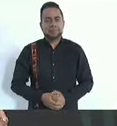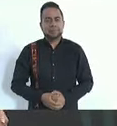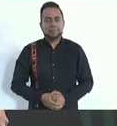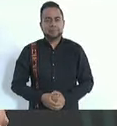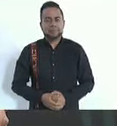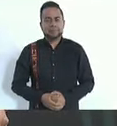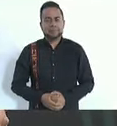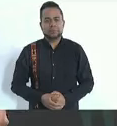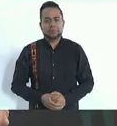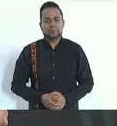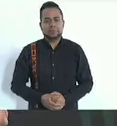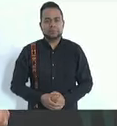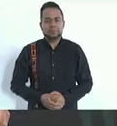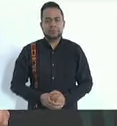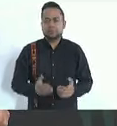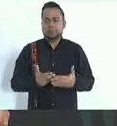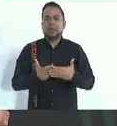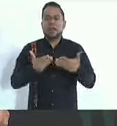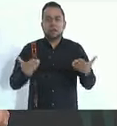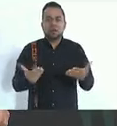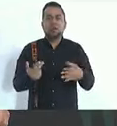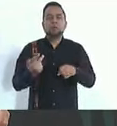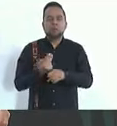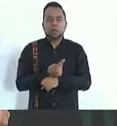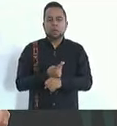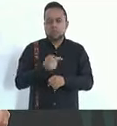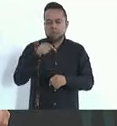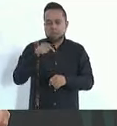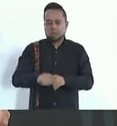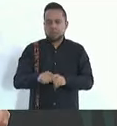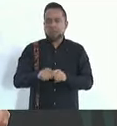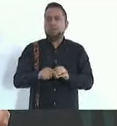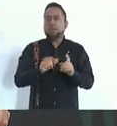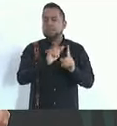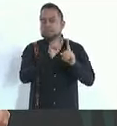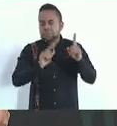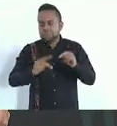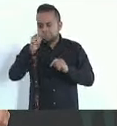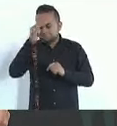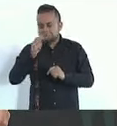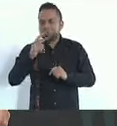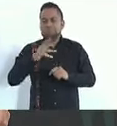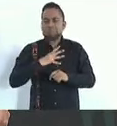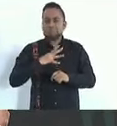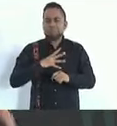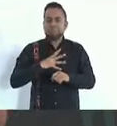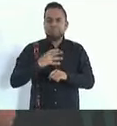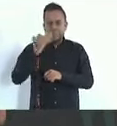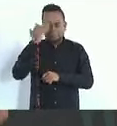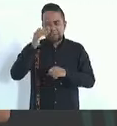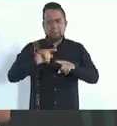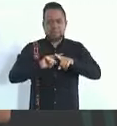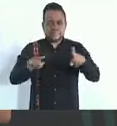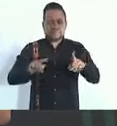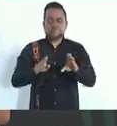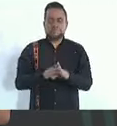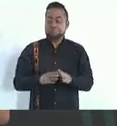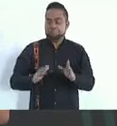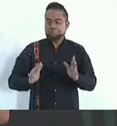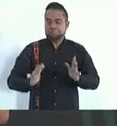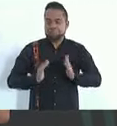Estamos viviendo tiempos históricos extraordinarios. Es para mí un orgullo, un